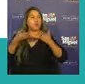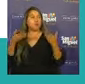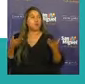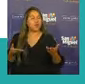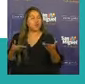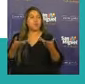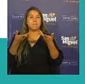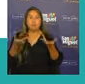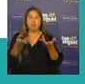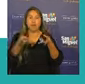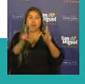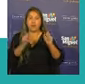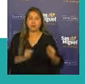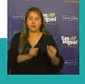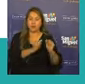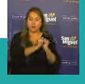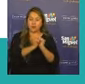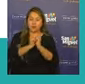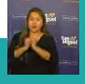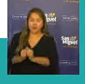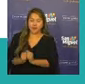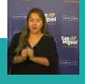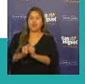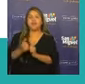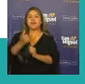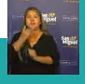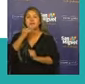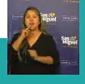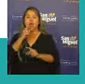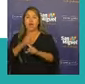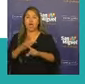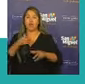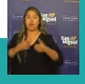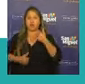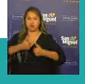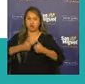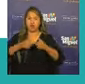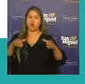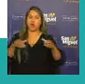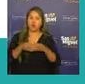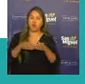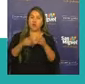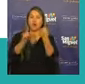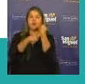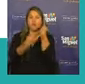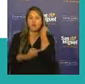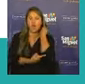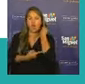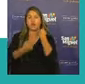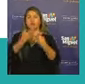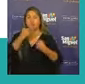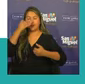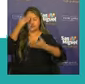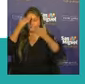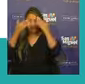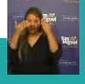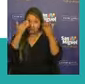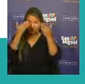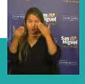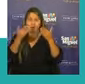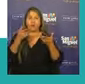poder acompañar, de poder tener abogados, abogadas, tener psicólogos para poder hacer